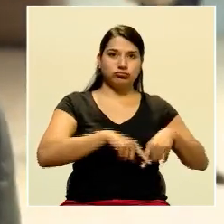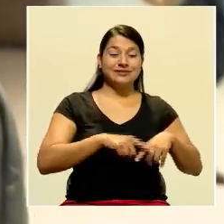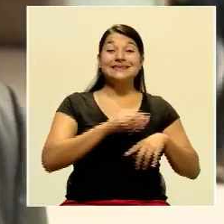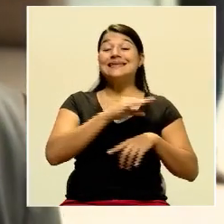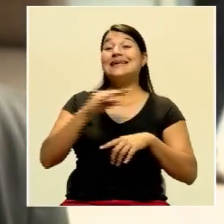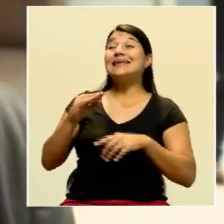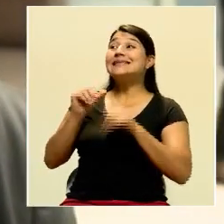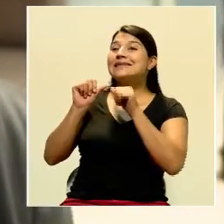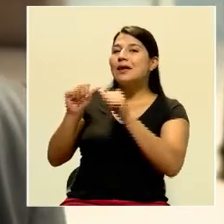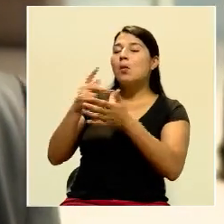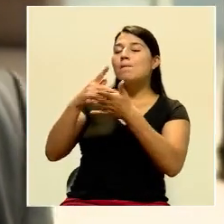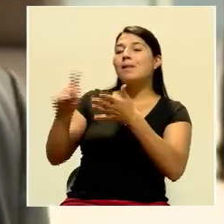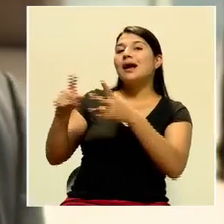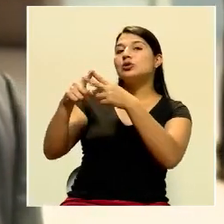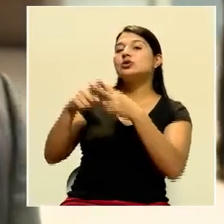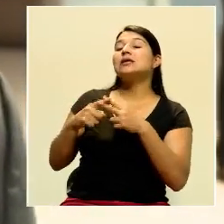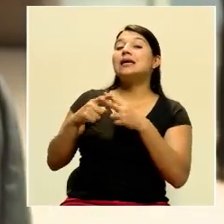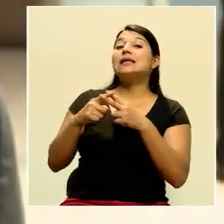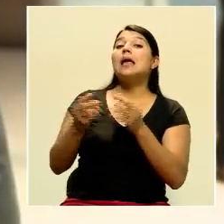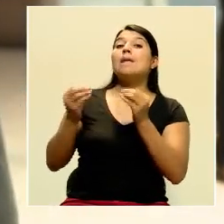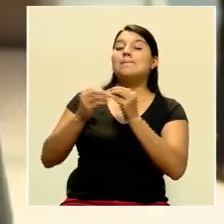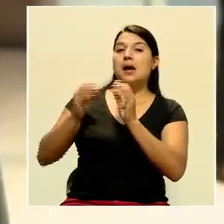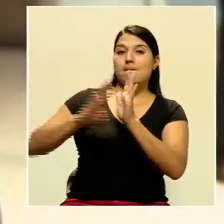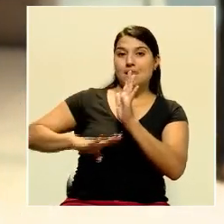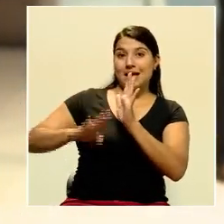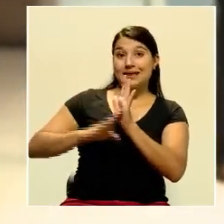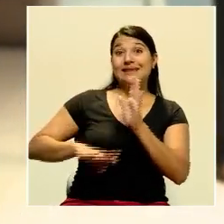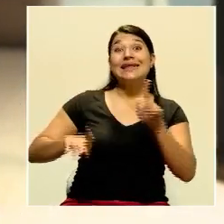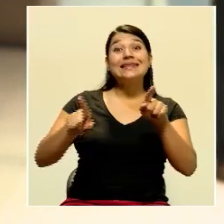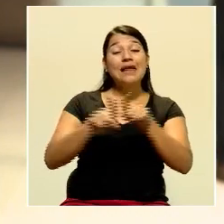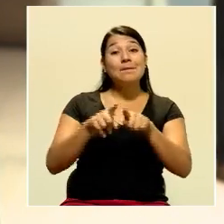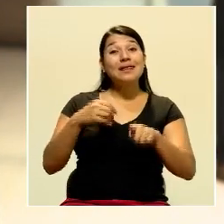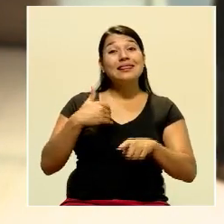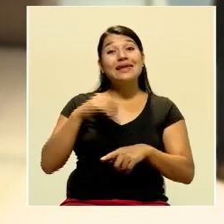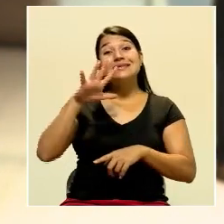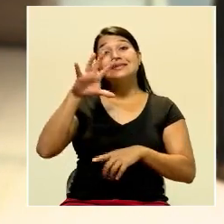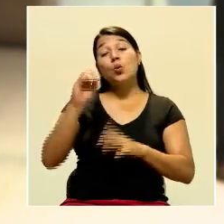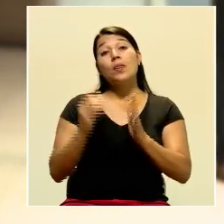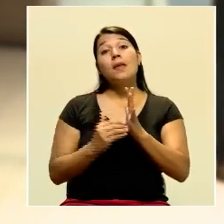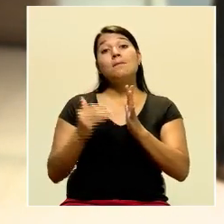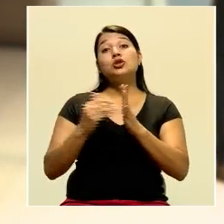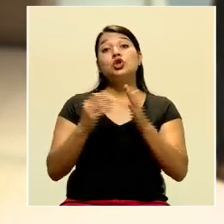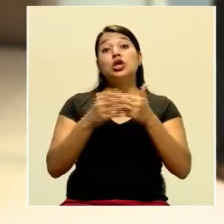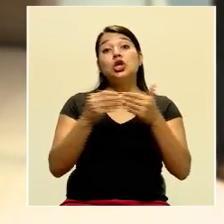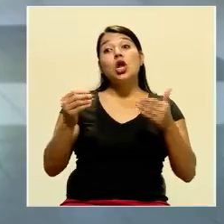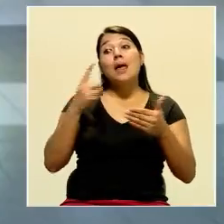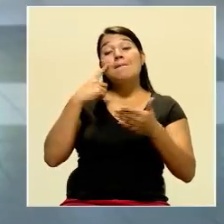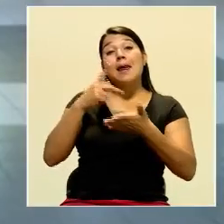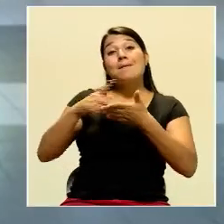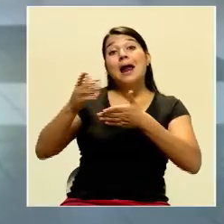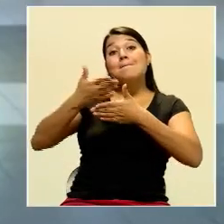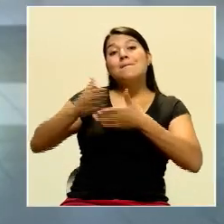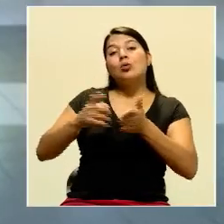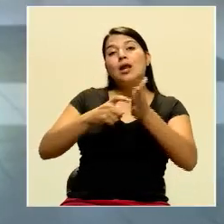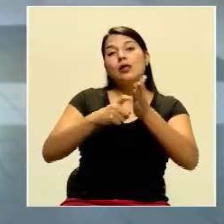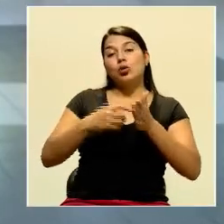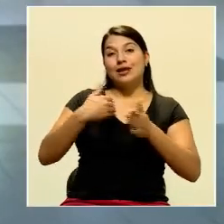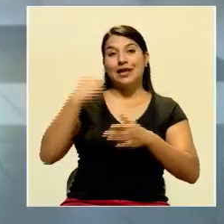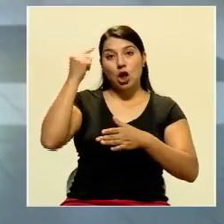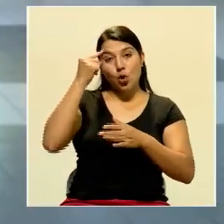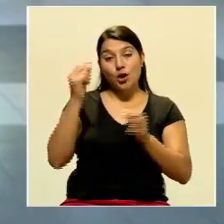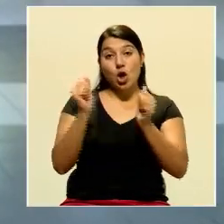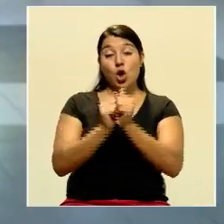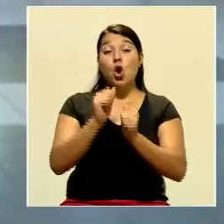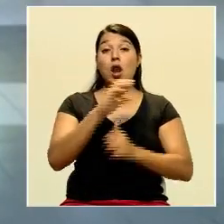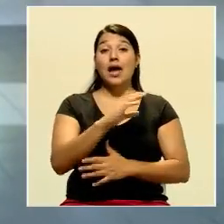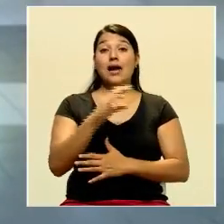$50 millones que van para la Caja Costarricense de Seguro Social que está atendiendo la pandemia. Terminada la sesión, también